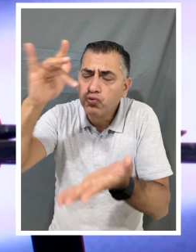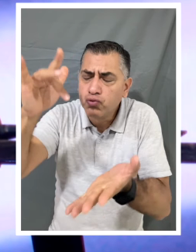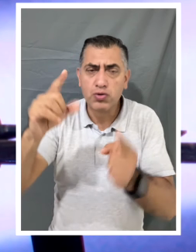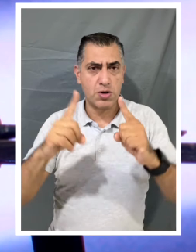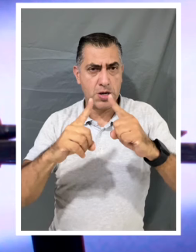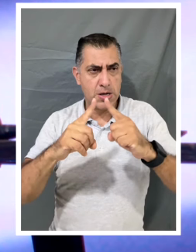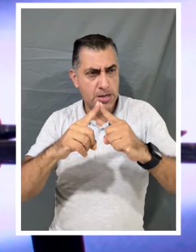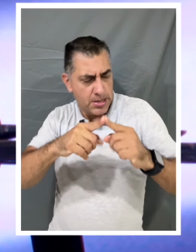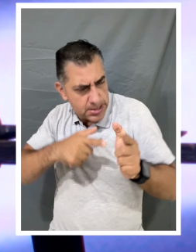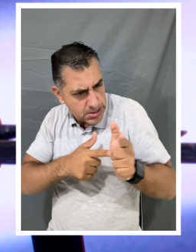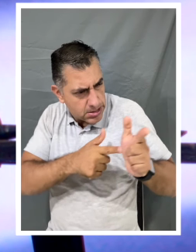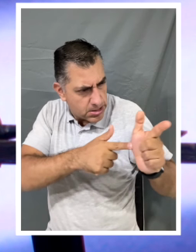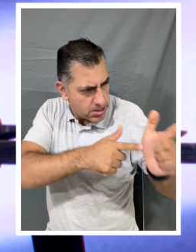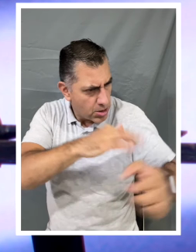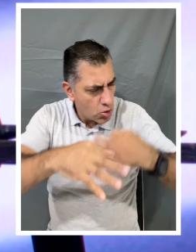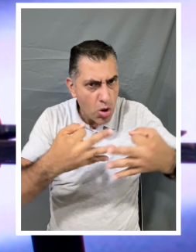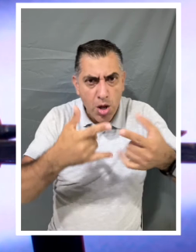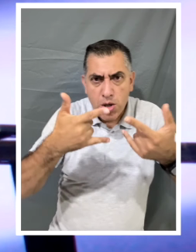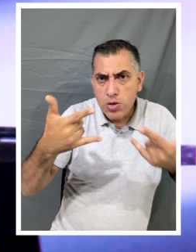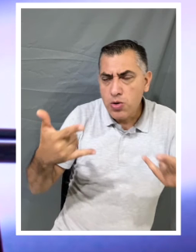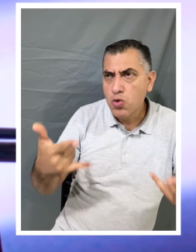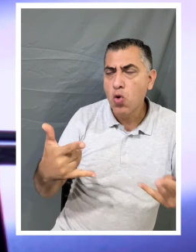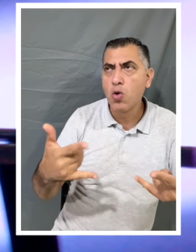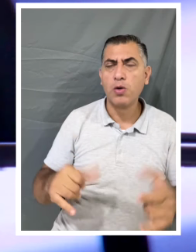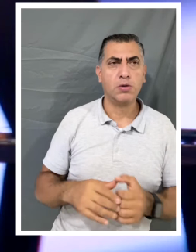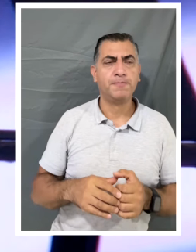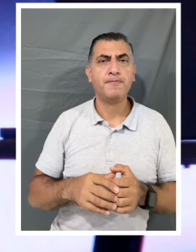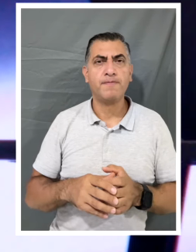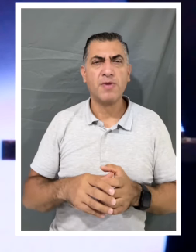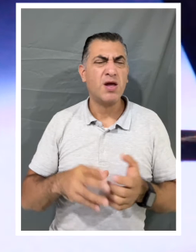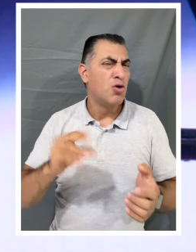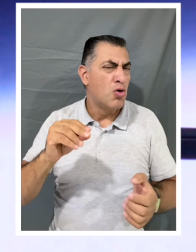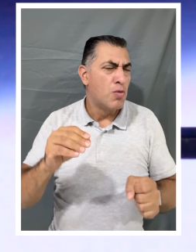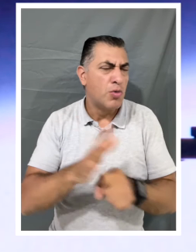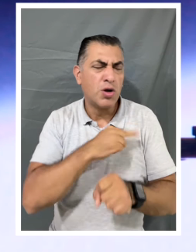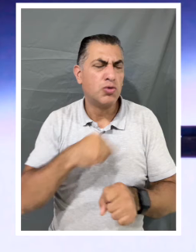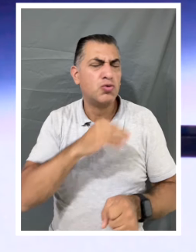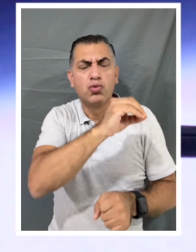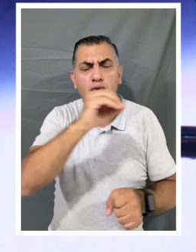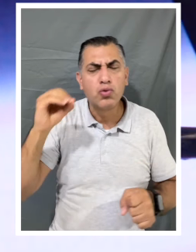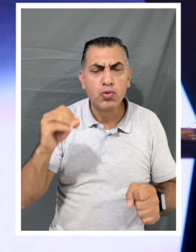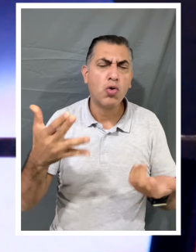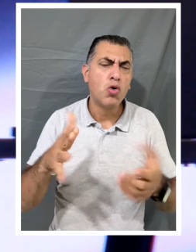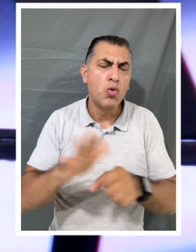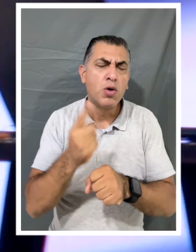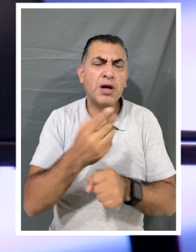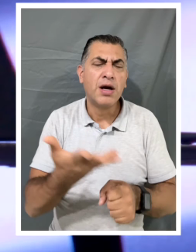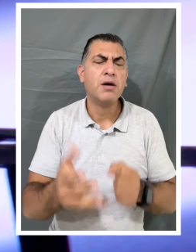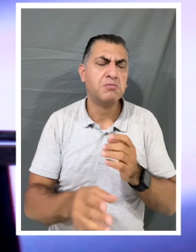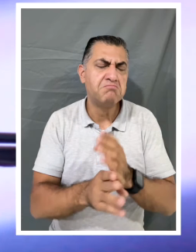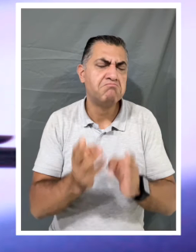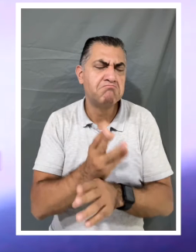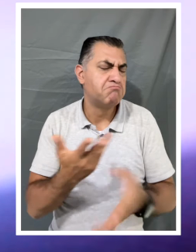la iglesia ha seguido a lo largo de la historia y siendo muy honestos muchas veces no Porque estemos bien organizados o porque hagamos lo que nos